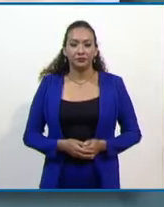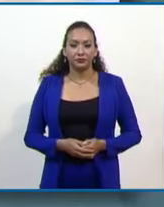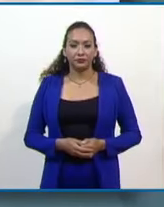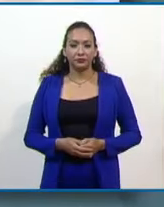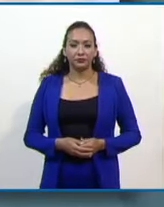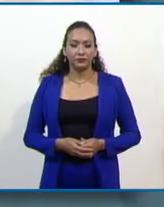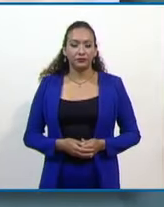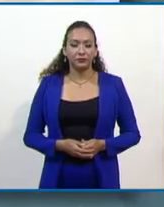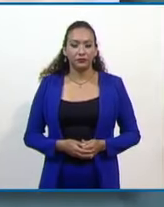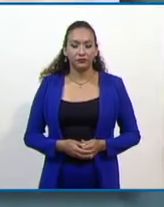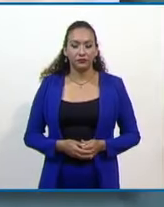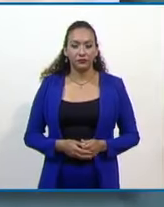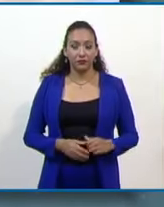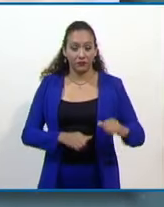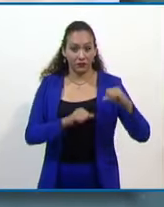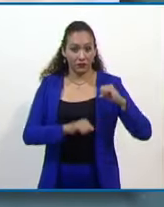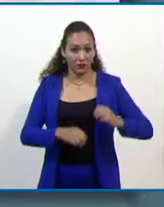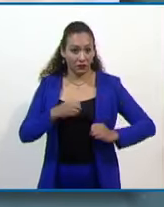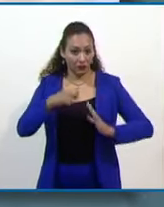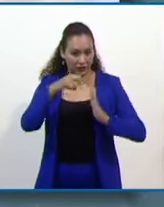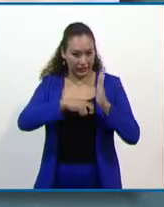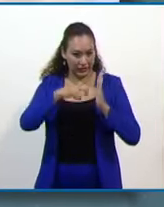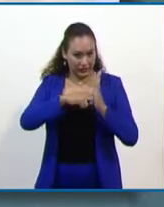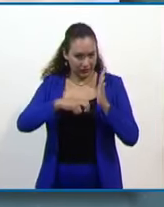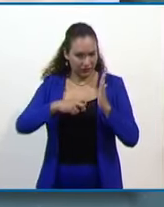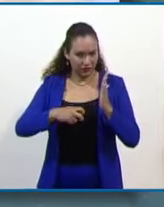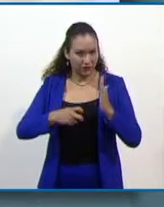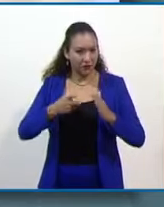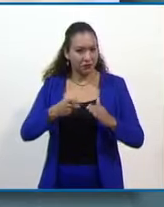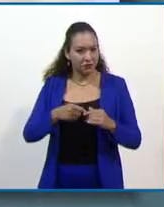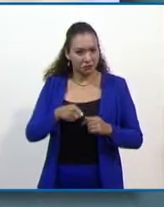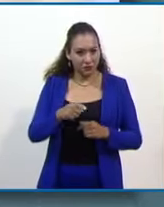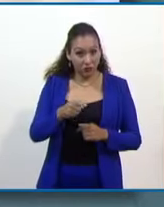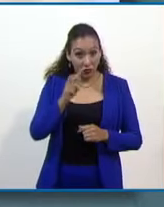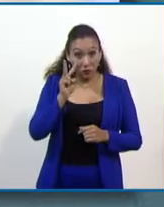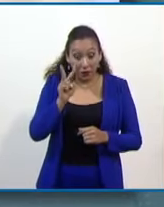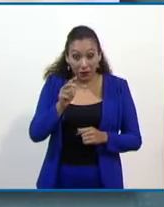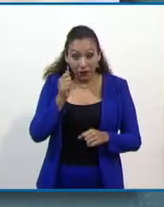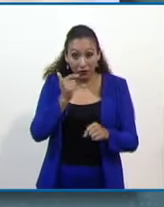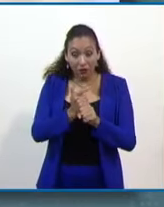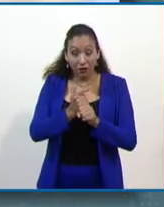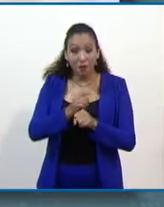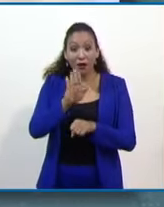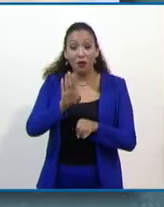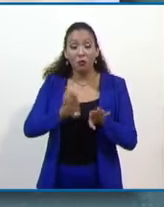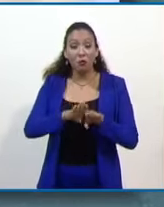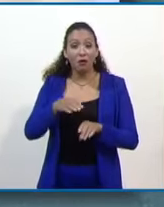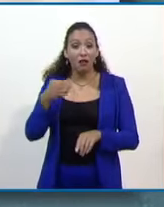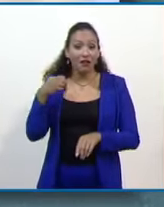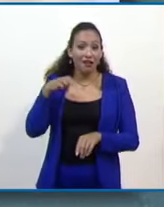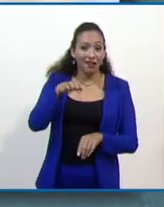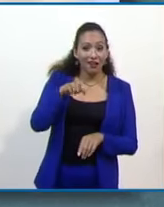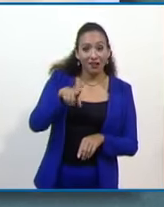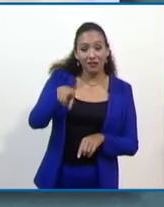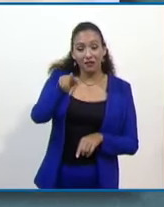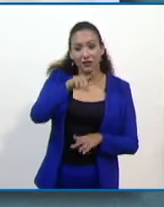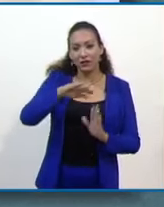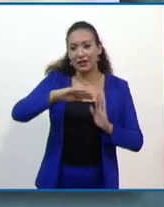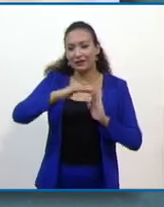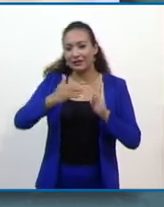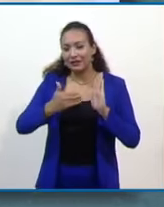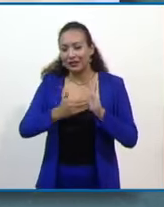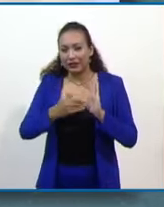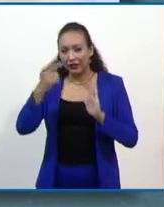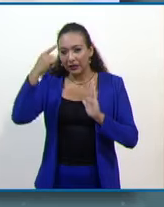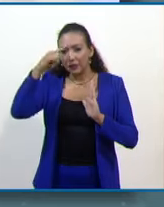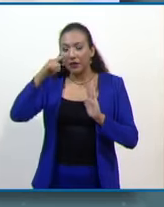La reforma al Poder Judicial de la Federación es un engaño. Una estrategia para eliminar los contrapesos